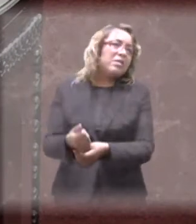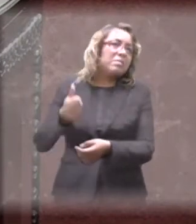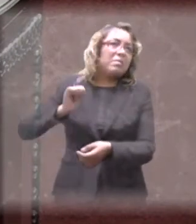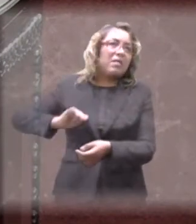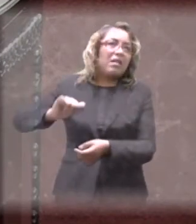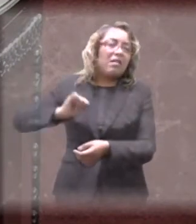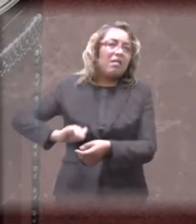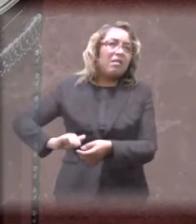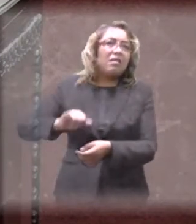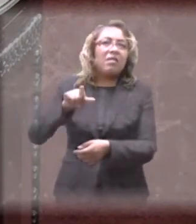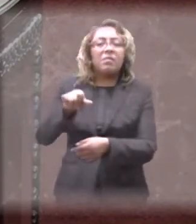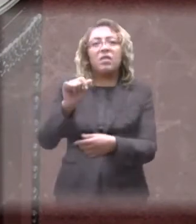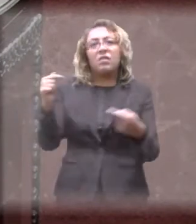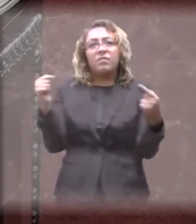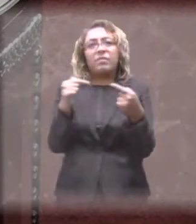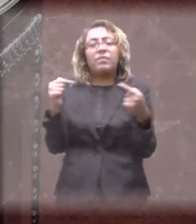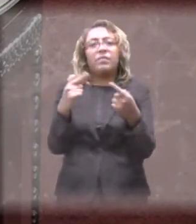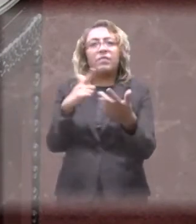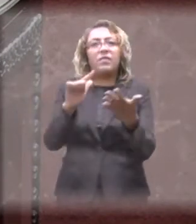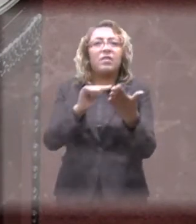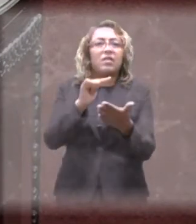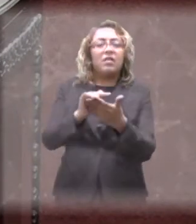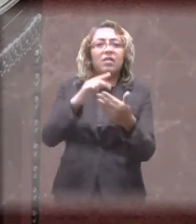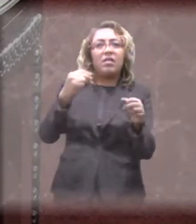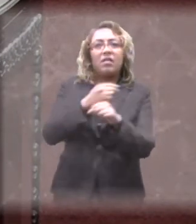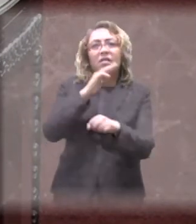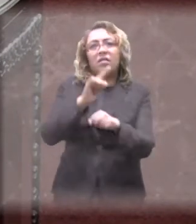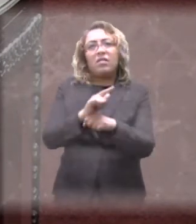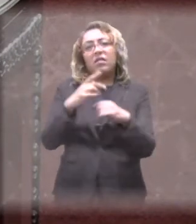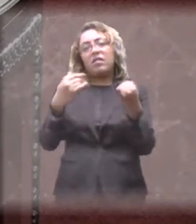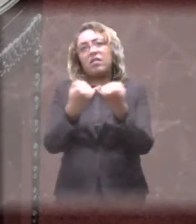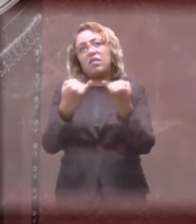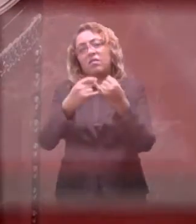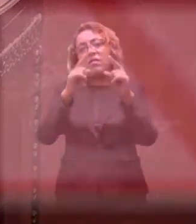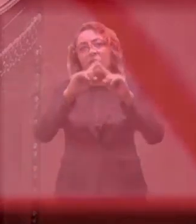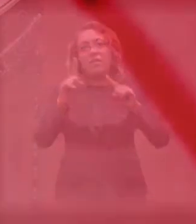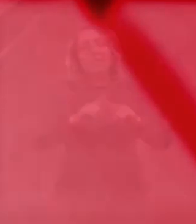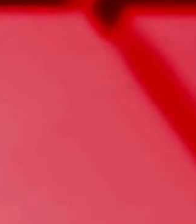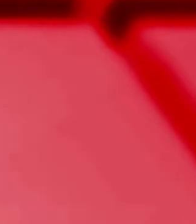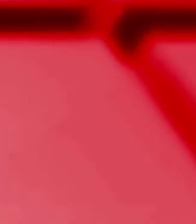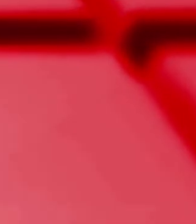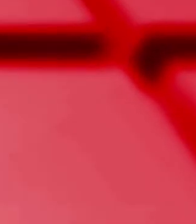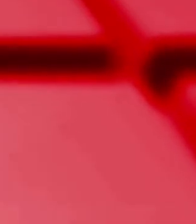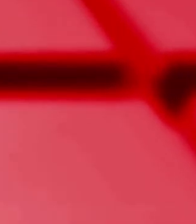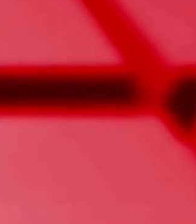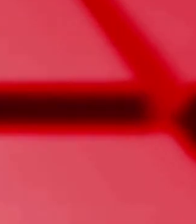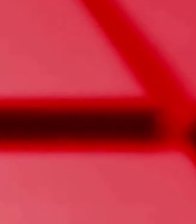contraria a lo previsto en la legislación nacional y las opiniones de organismos internacionales.